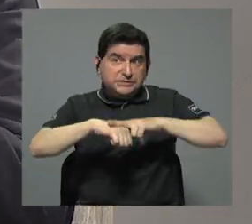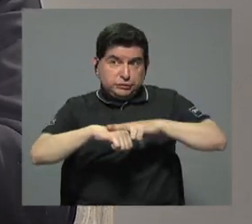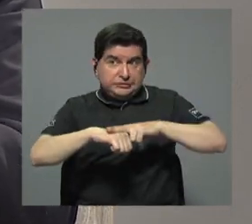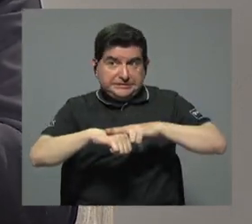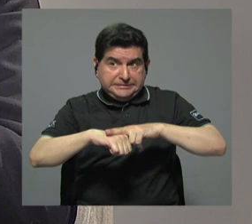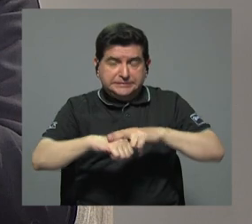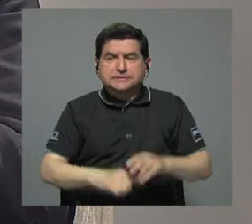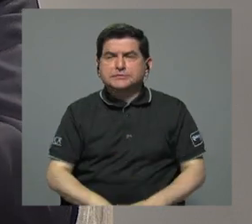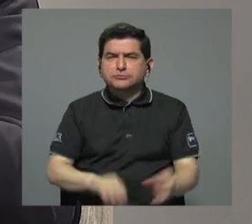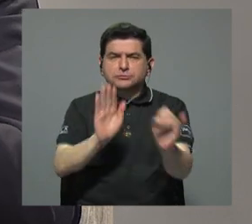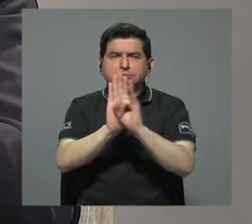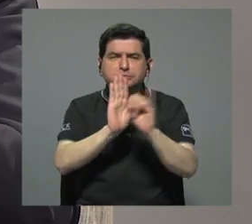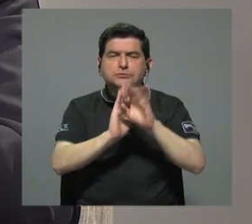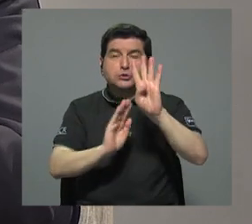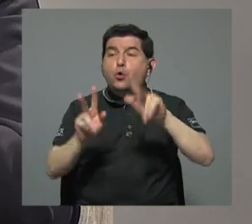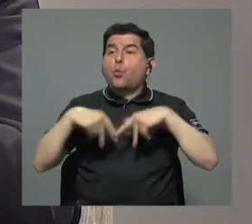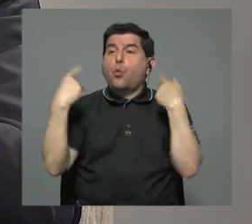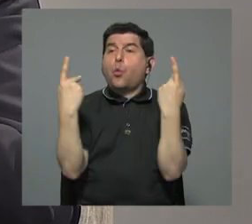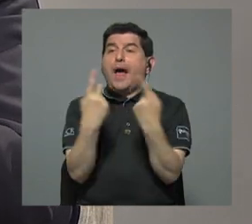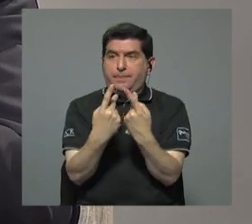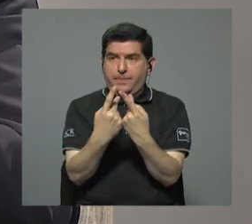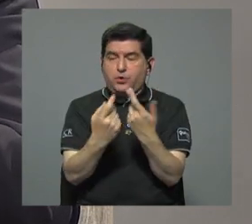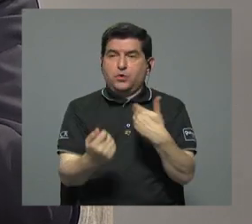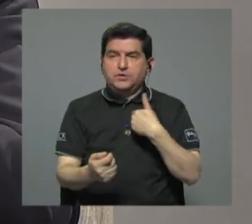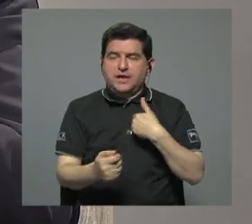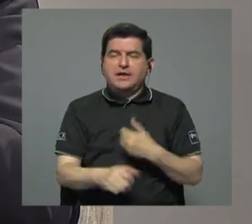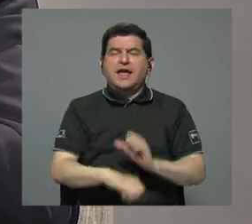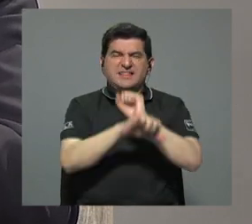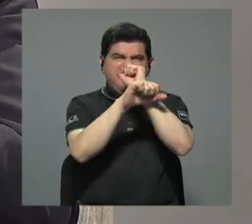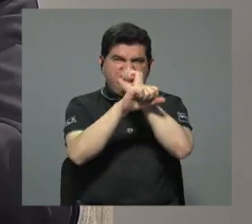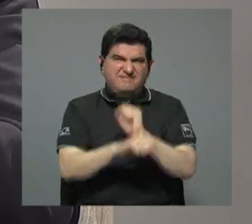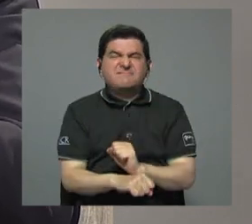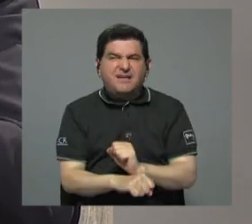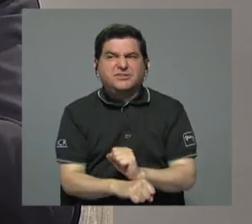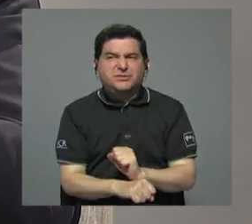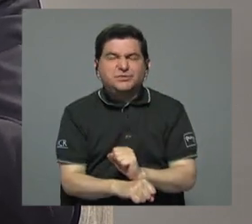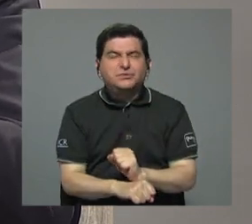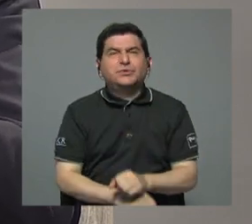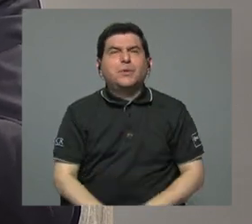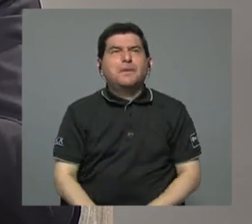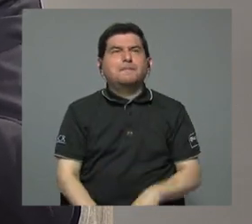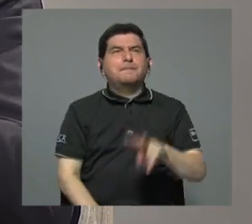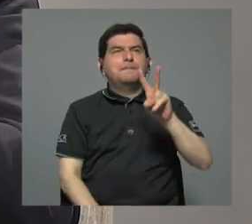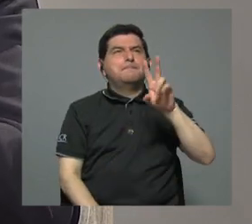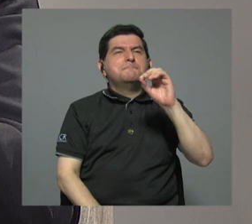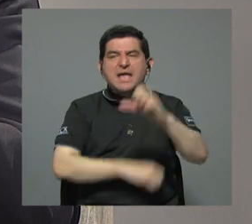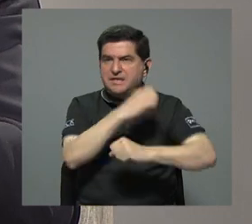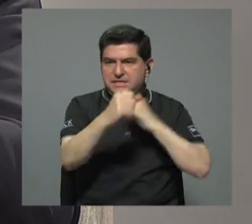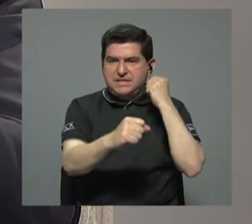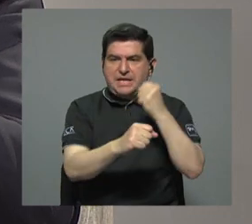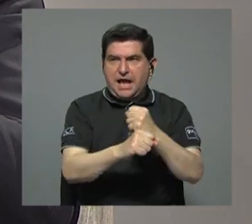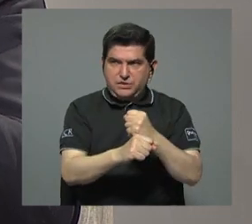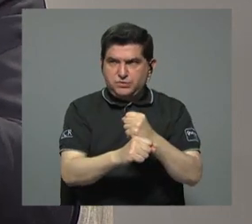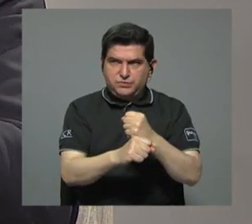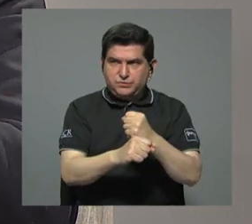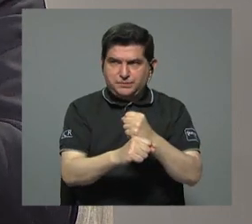identifique cuatro partidos que tienen una tradición de más de 20 años